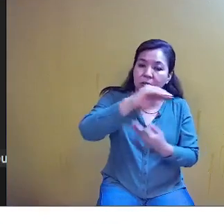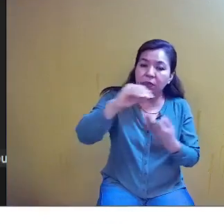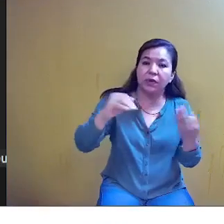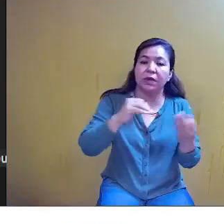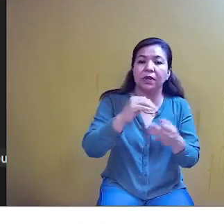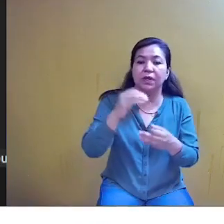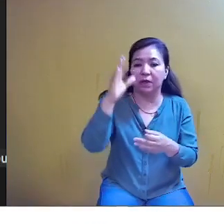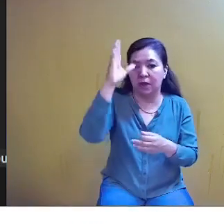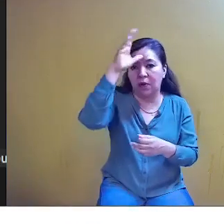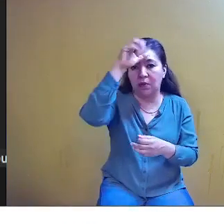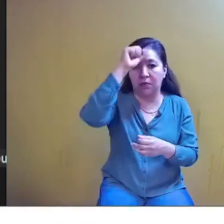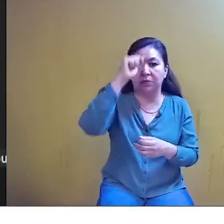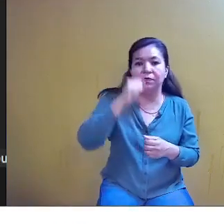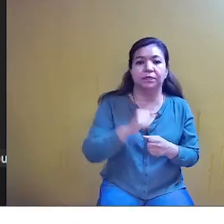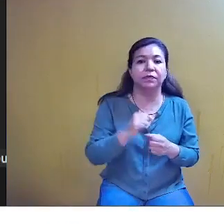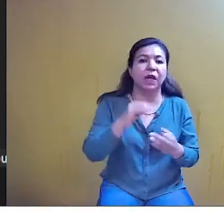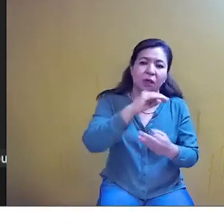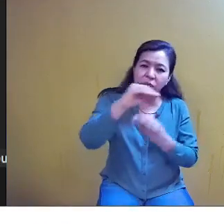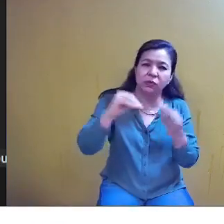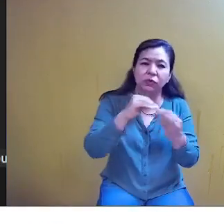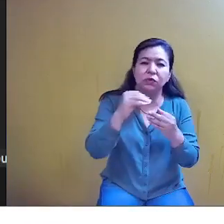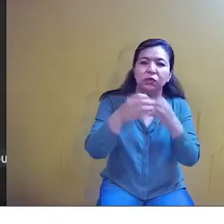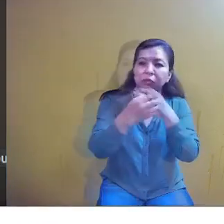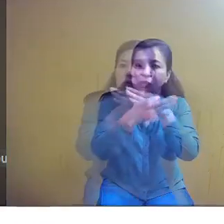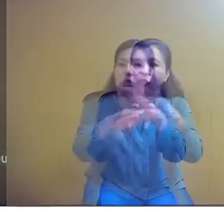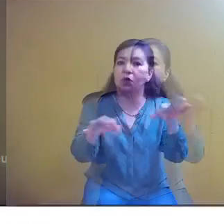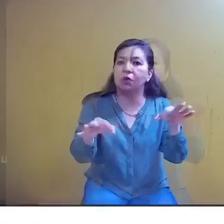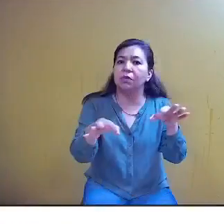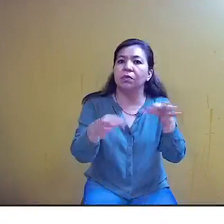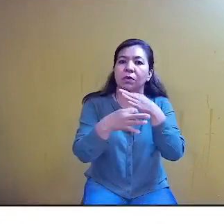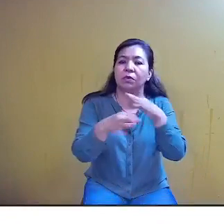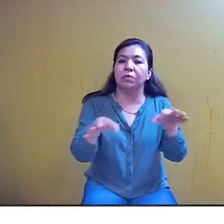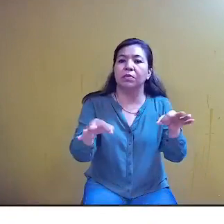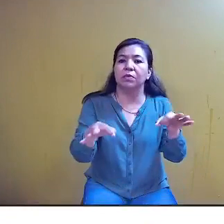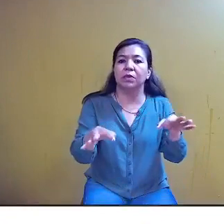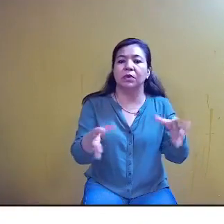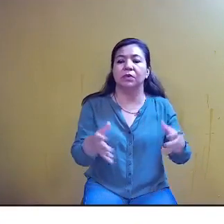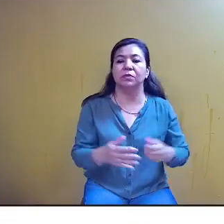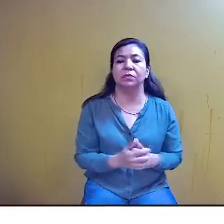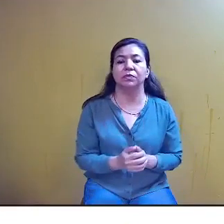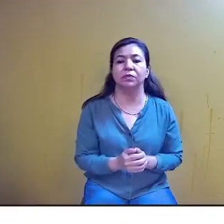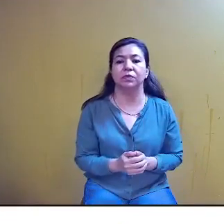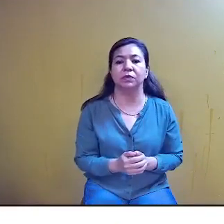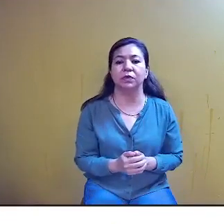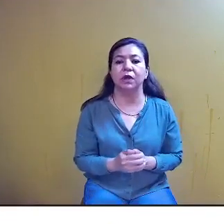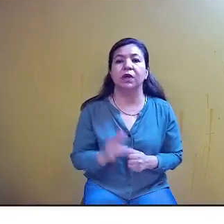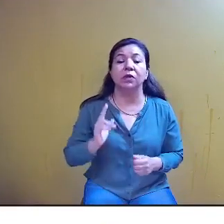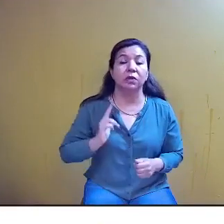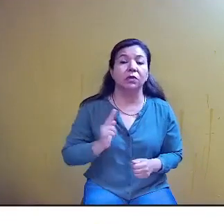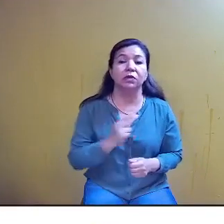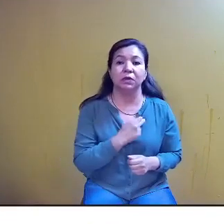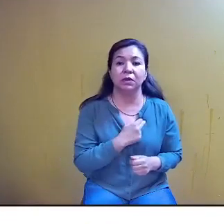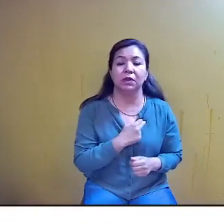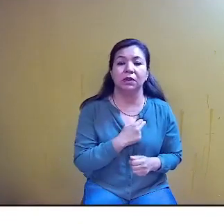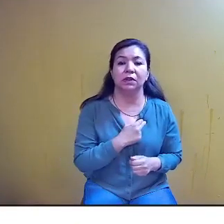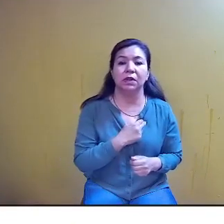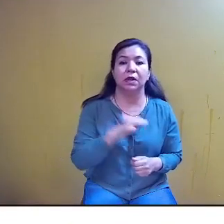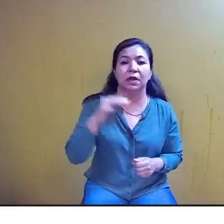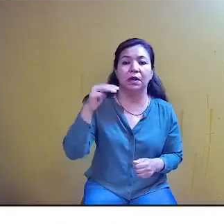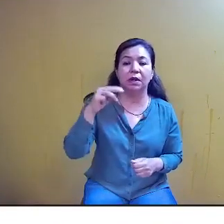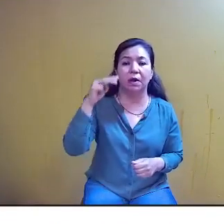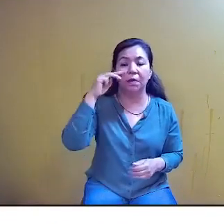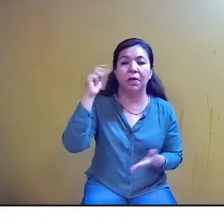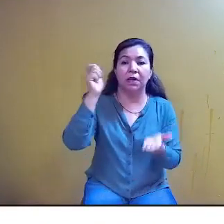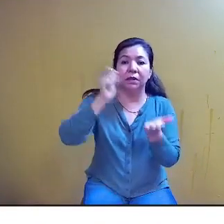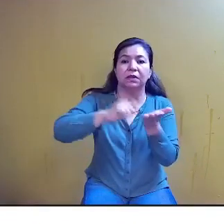Acuerdos. Y a todos informo que nuestra magistrada presidenta nos